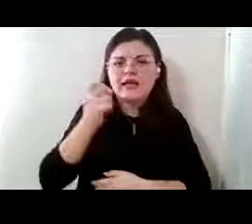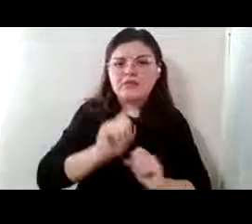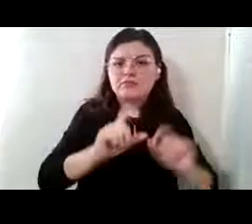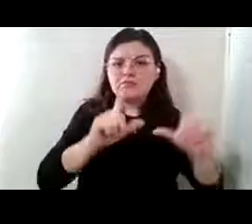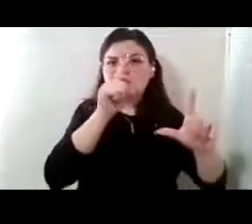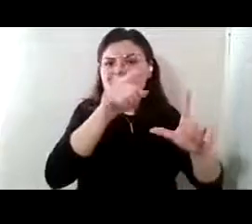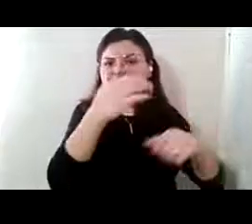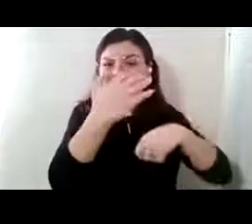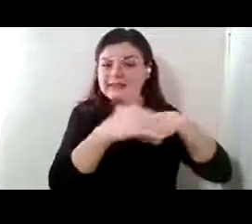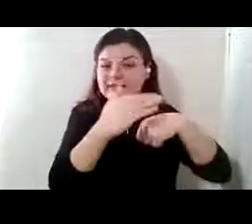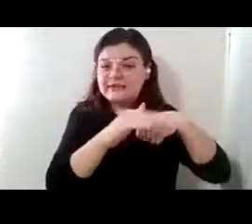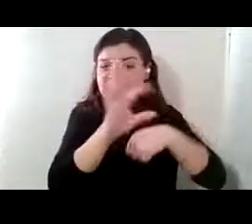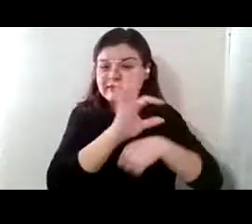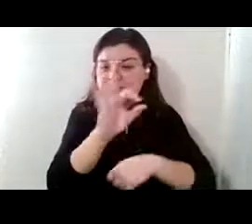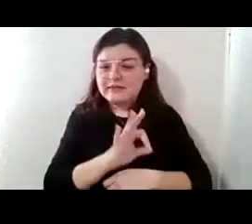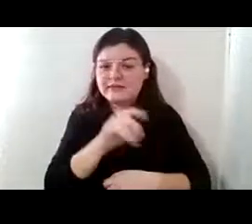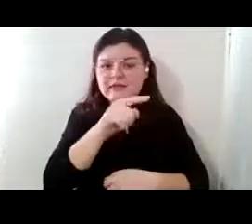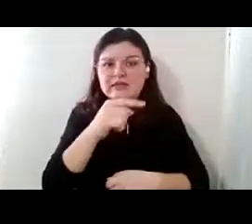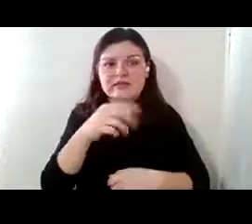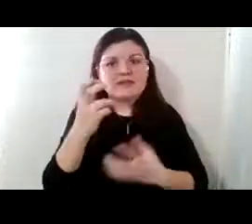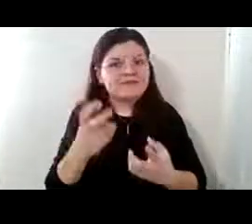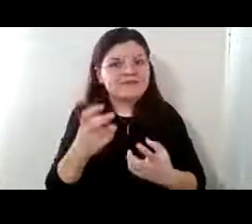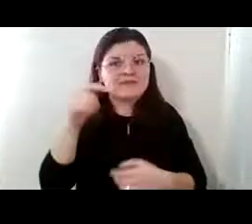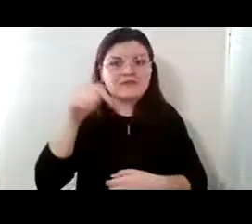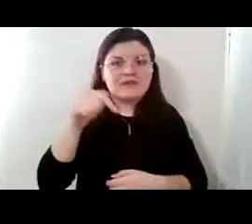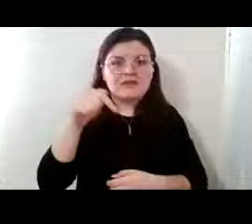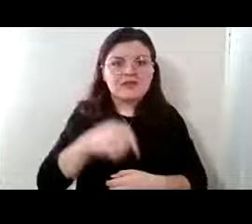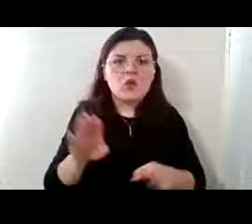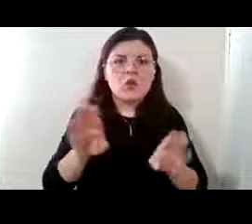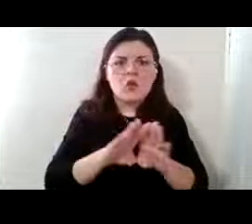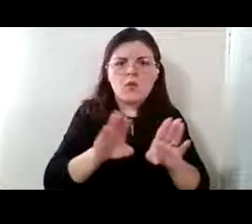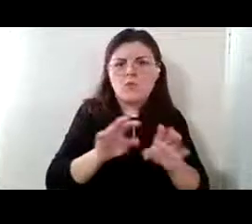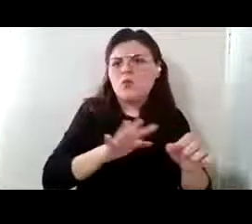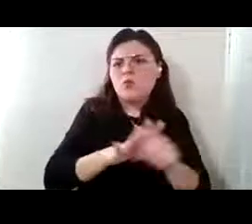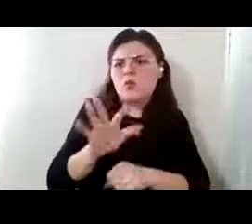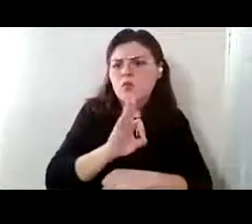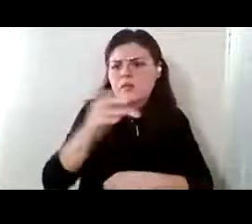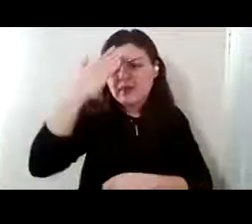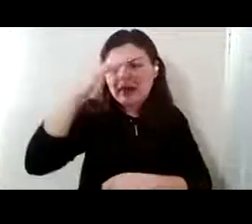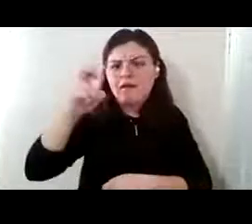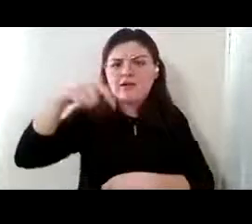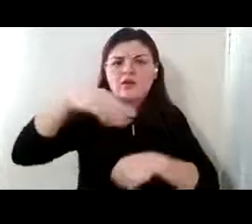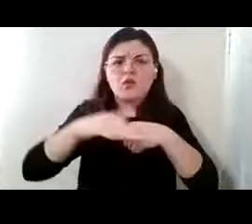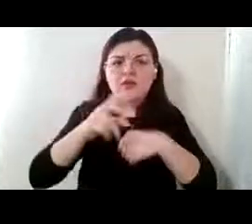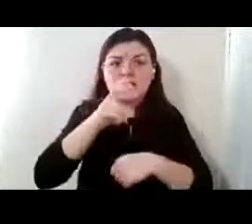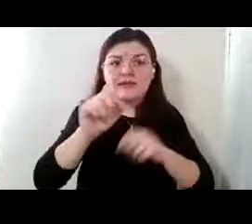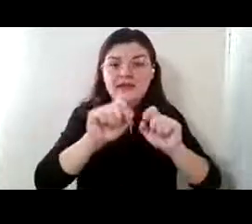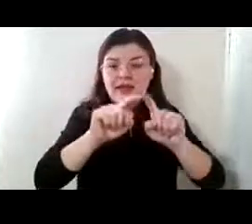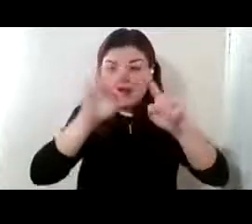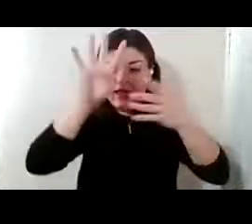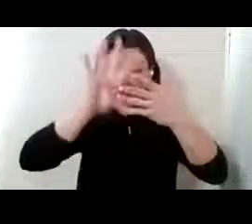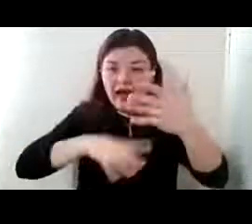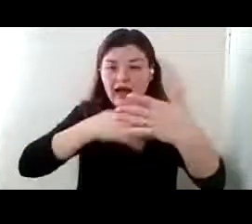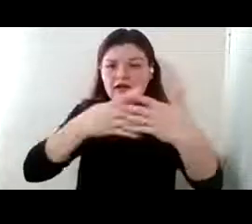muy específica en realidad. La intención es que podamos saber de qué es de lo que estamos hablando. Y esta tabla de estadísticas la